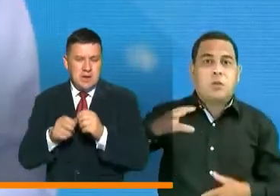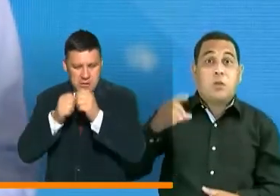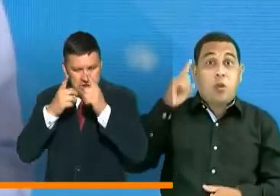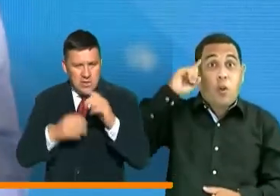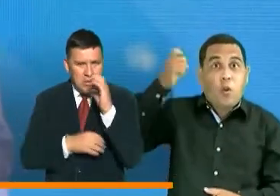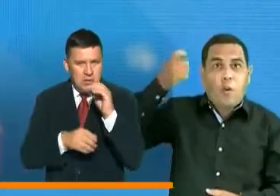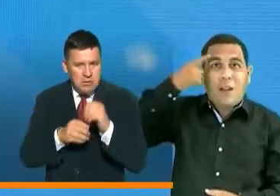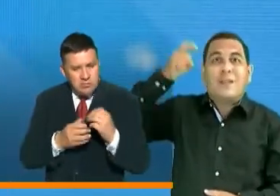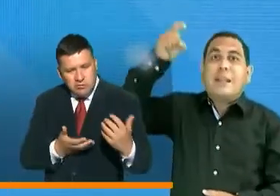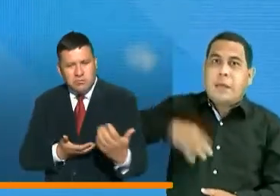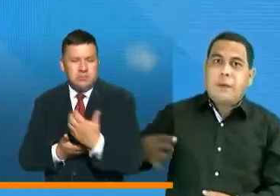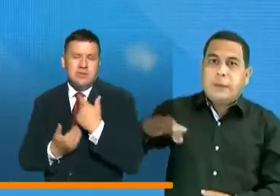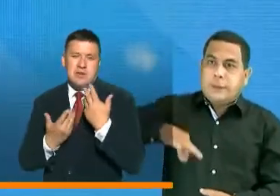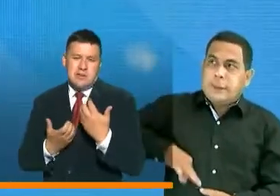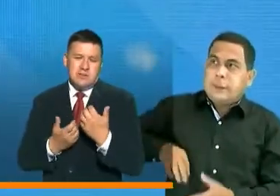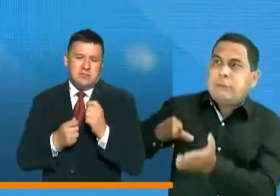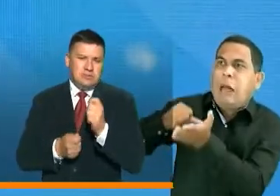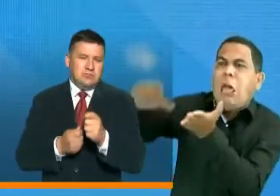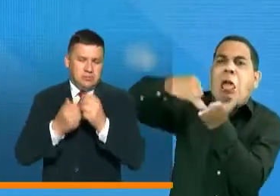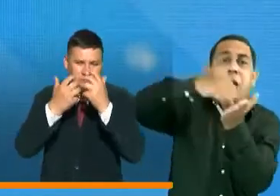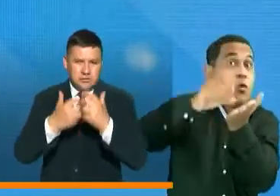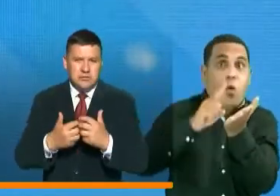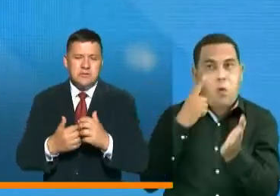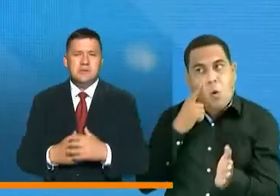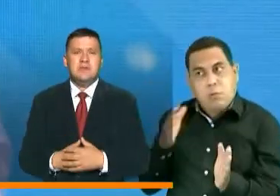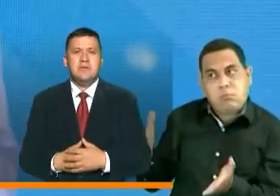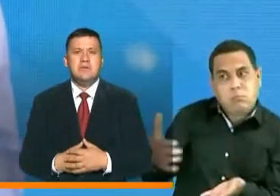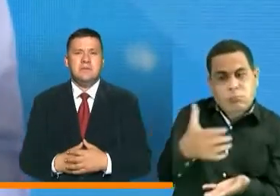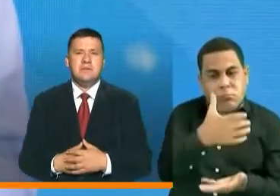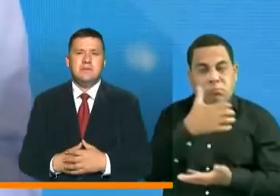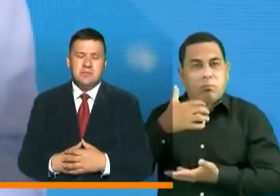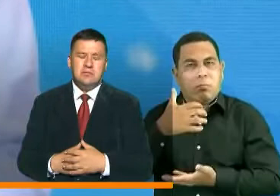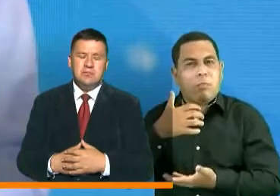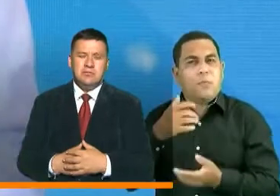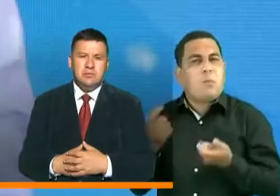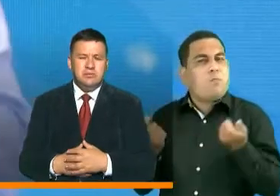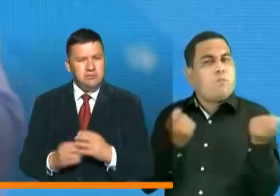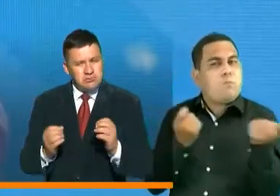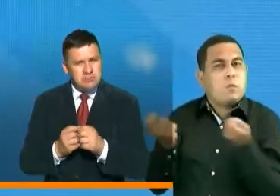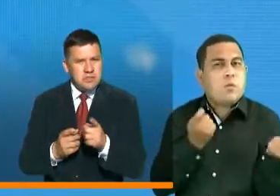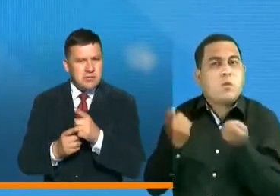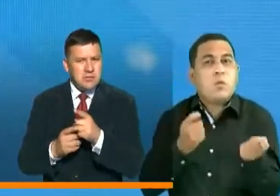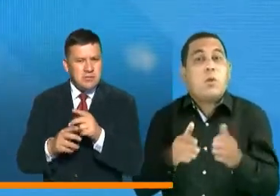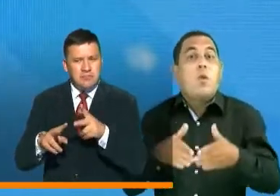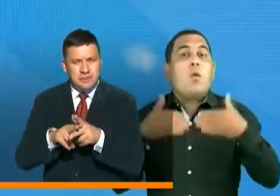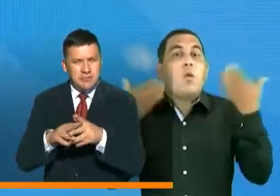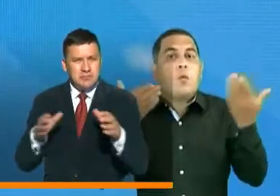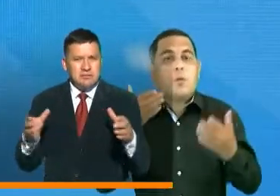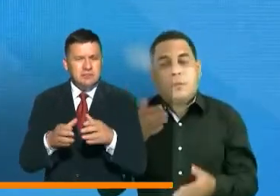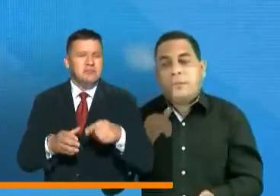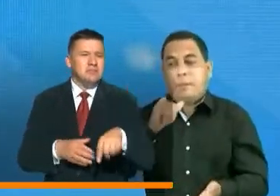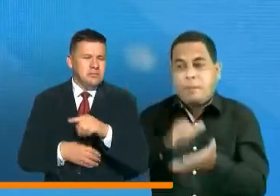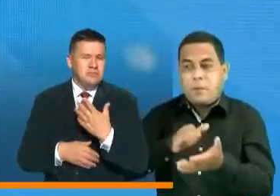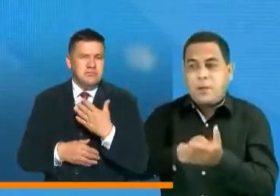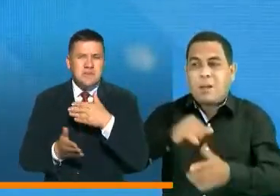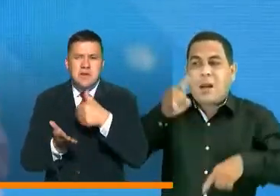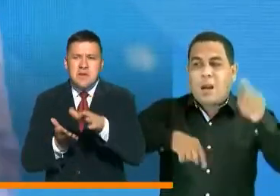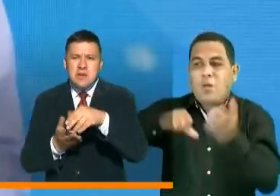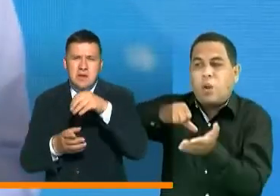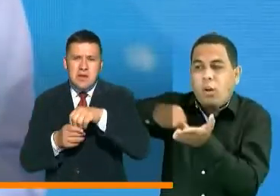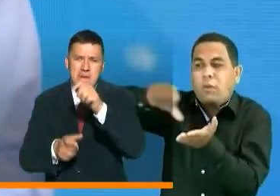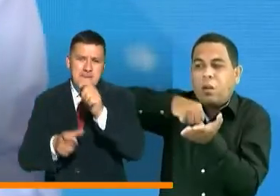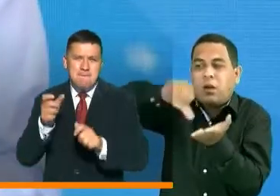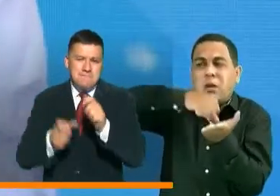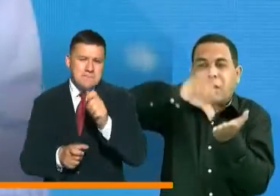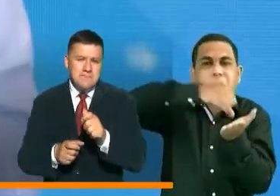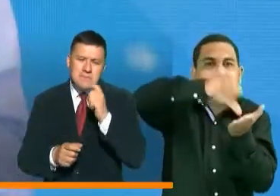Estado colombiano que queremos poner en funcionamiento. Y es que haya un congelamiento de los gastos de